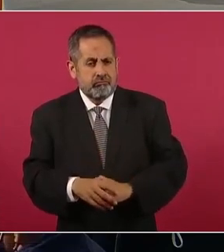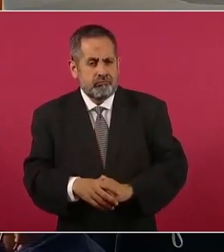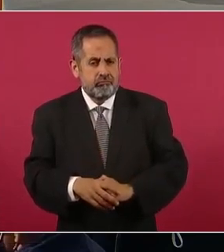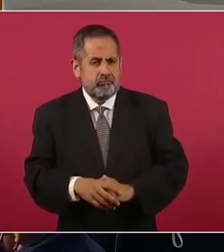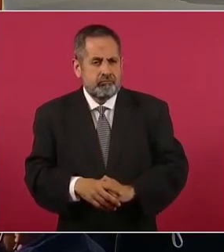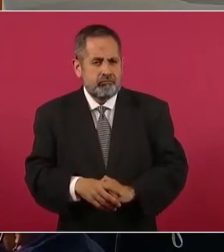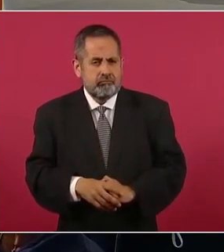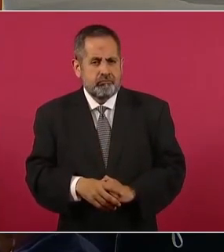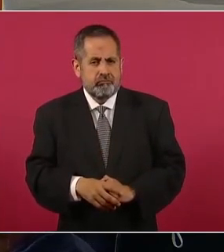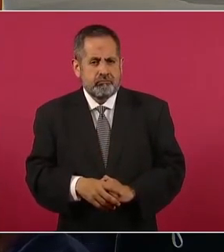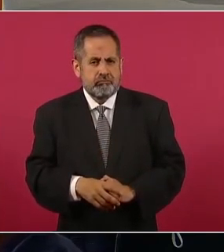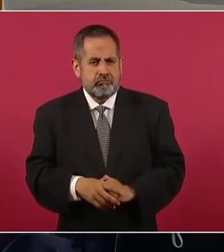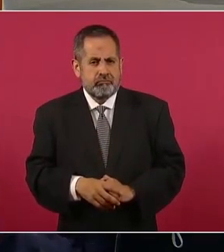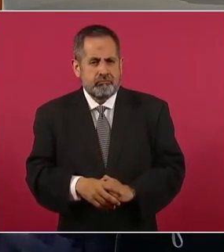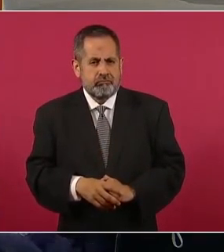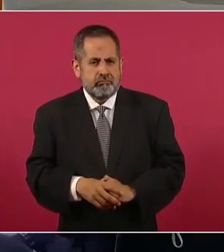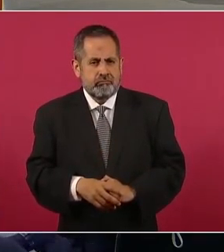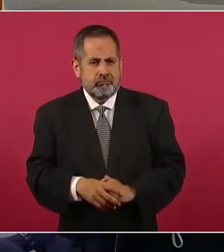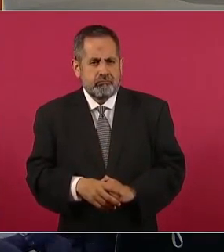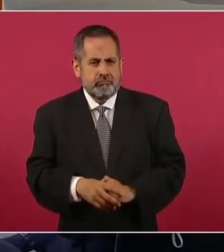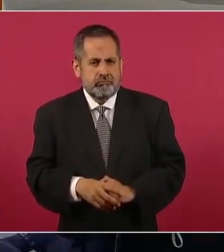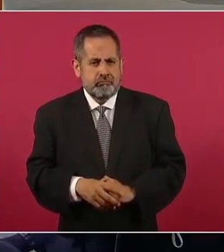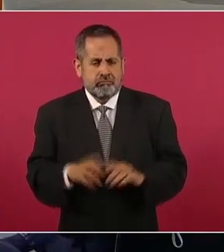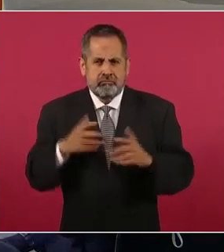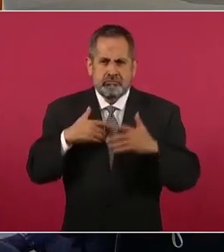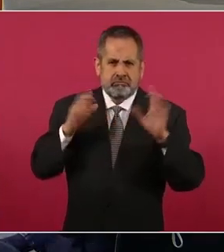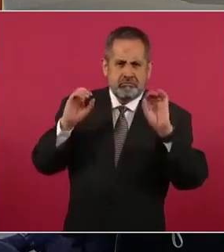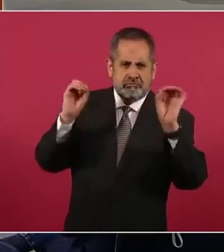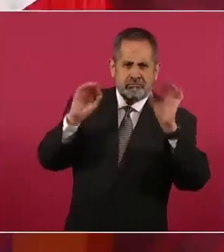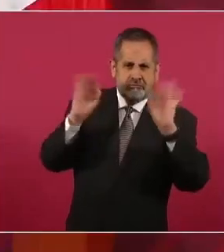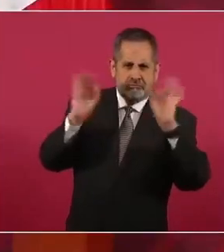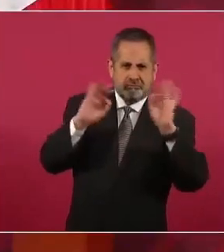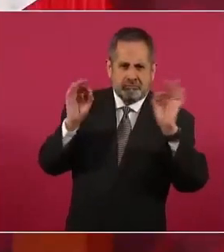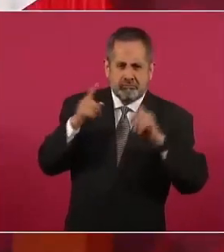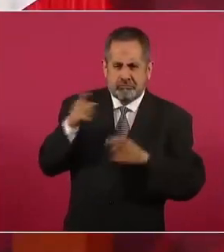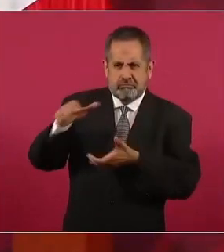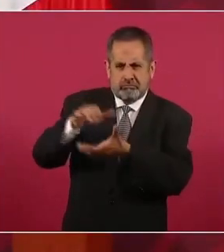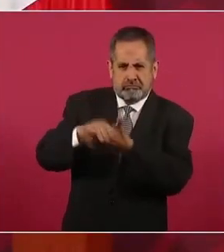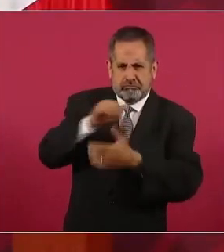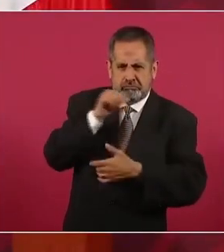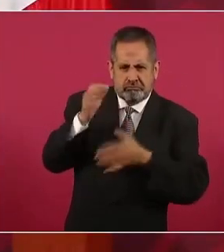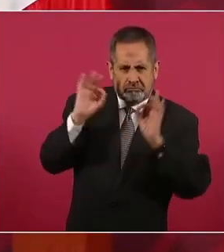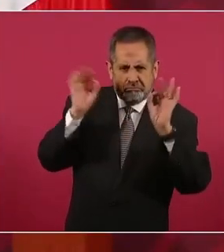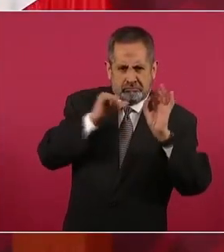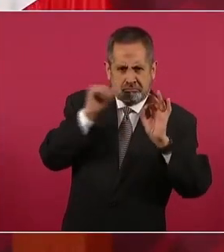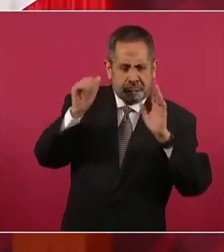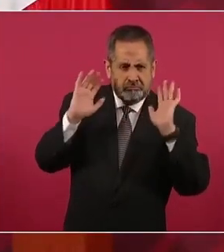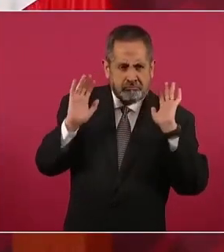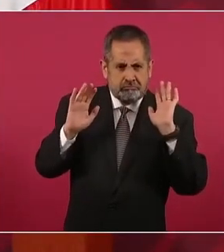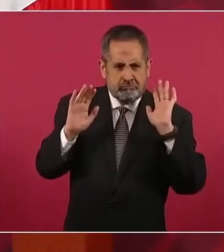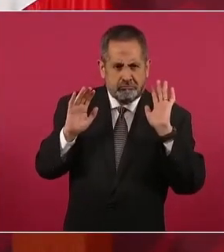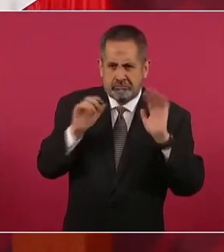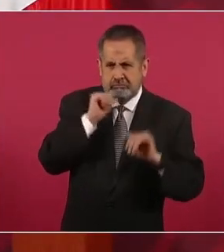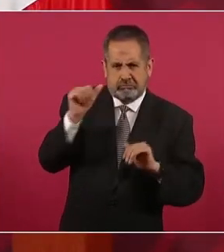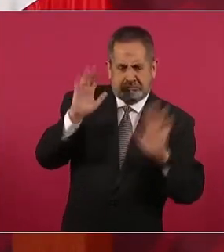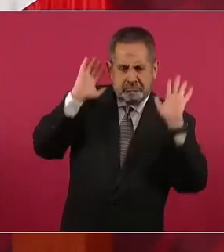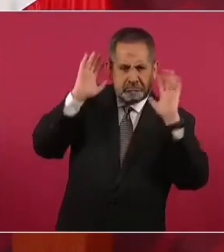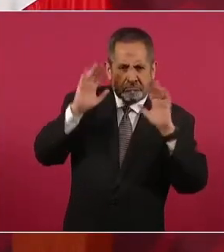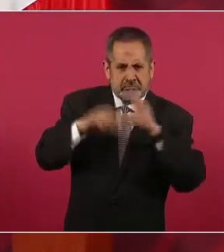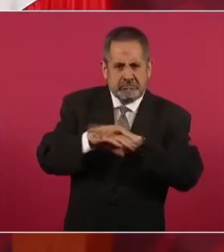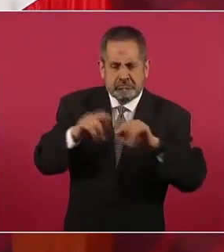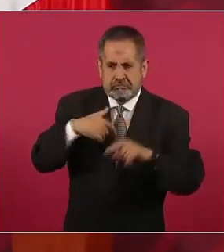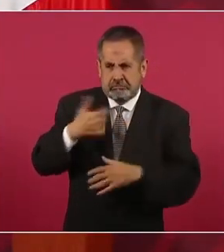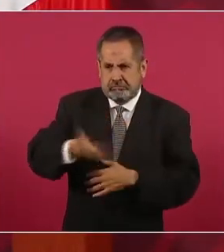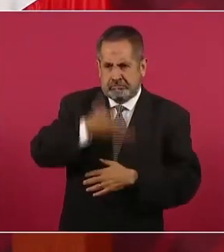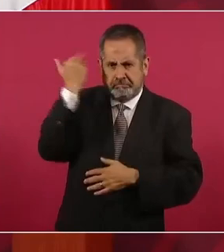el secuestro. ¿Cuál es su nombre? No tengo nada que ver, no soy su esposa. ¿Qué hacía aquí? Nada, yo no